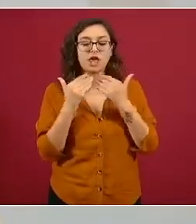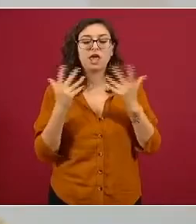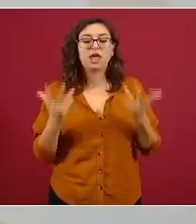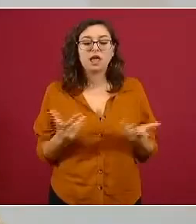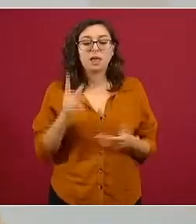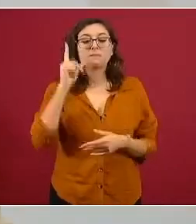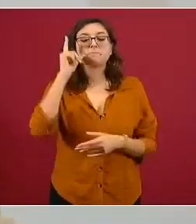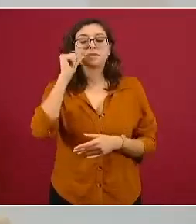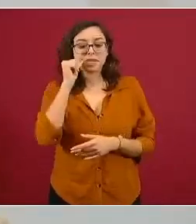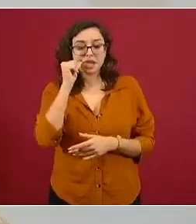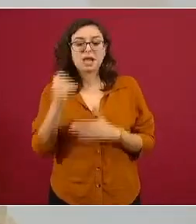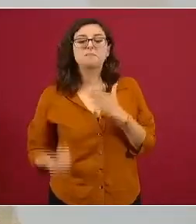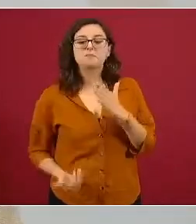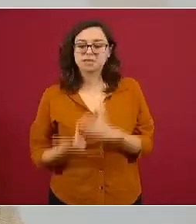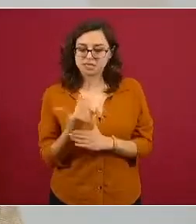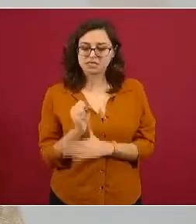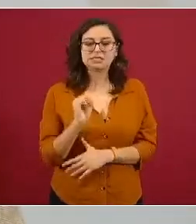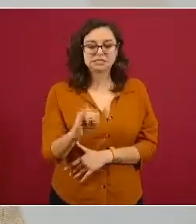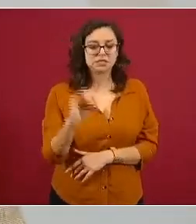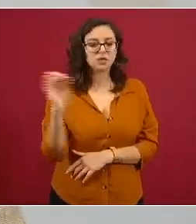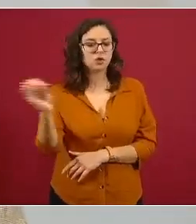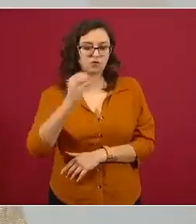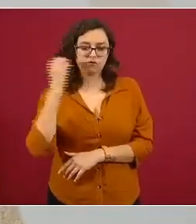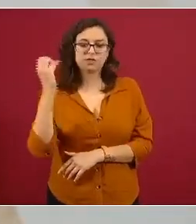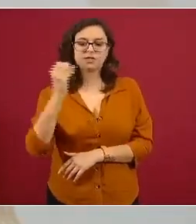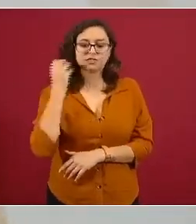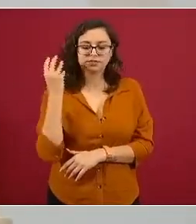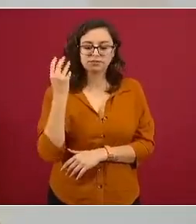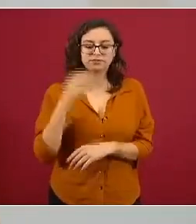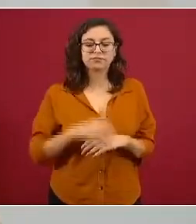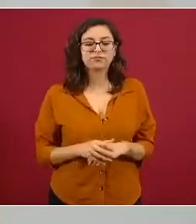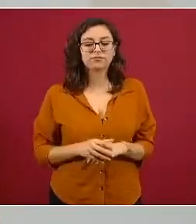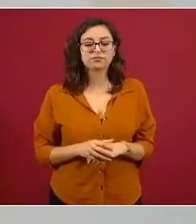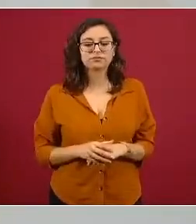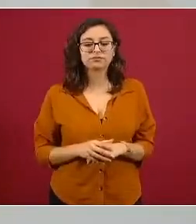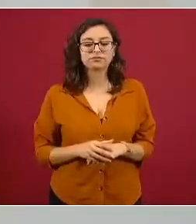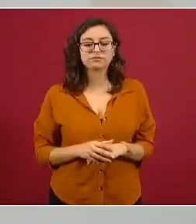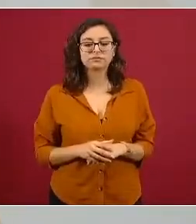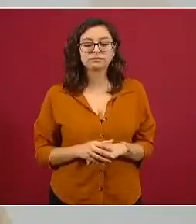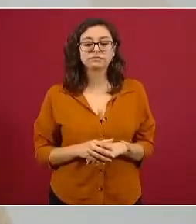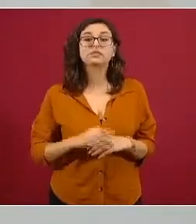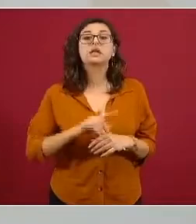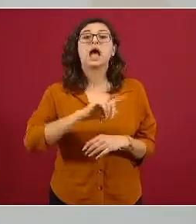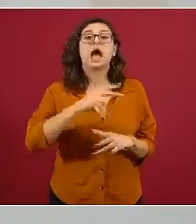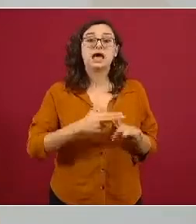mañana sí tendremos conferencia matutina con el presidente, el pulso de la salud, y retomamos las vespertinas de